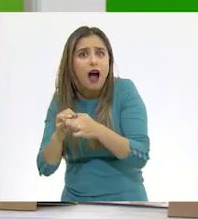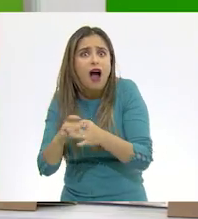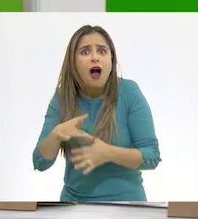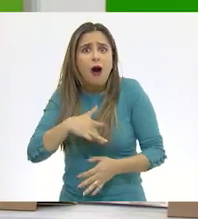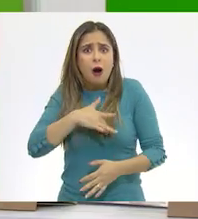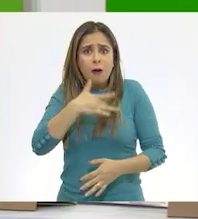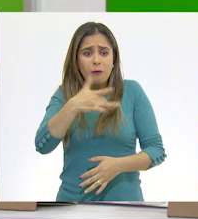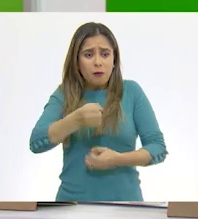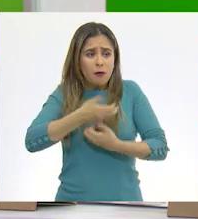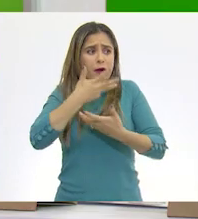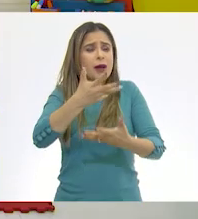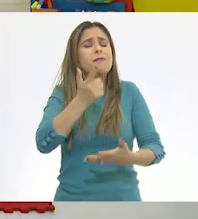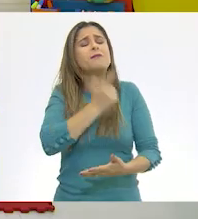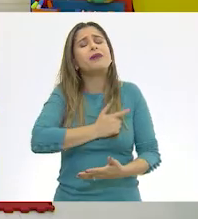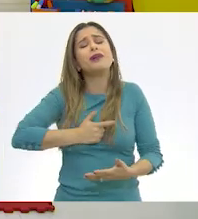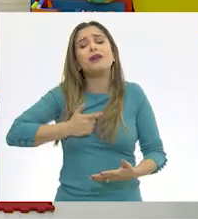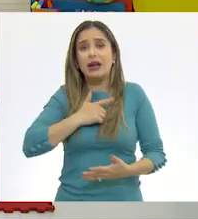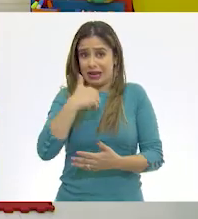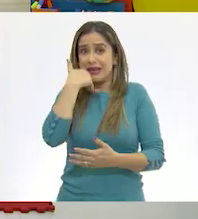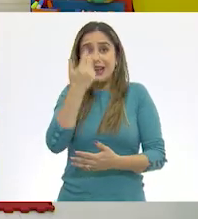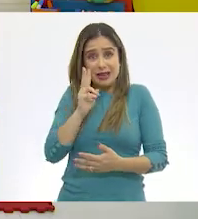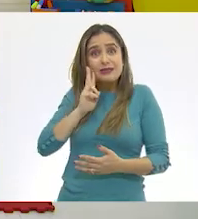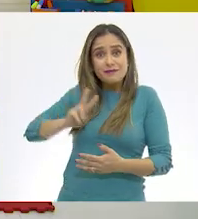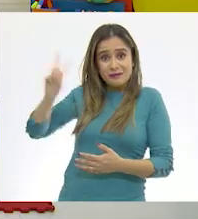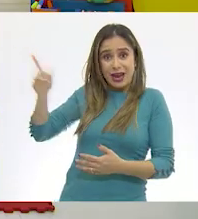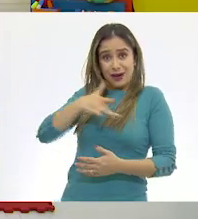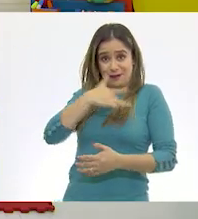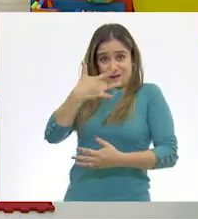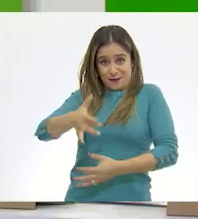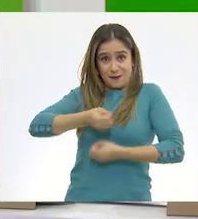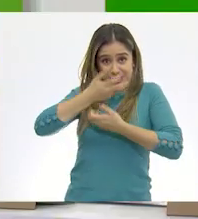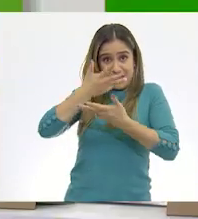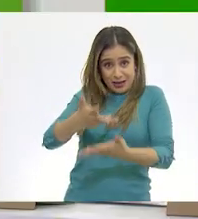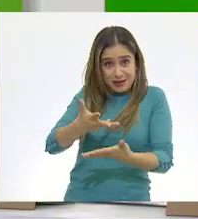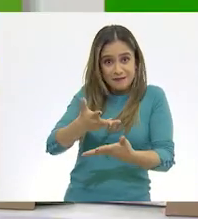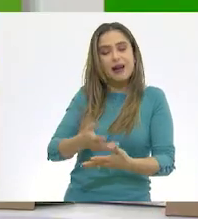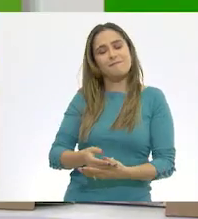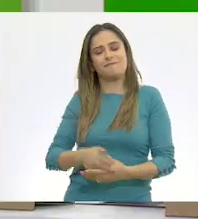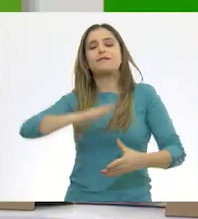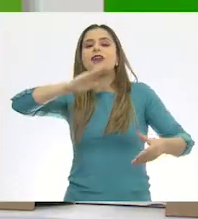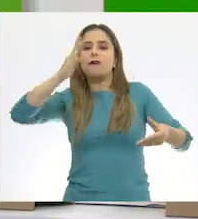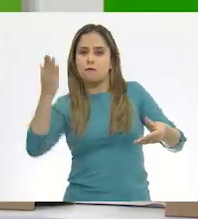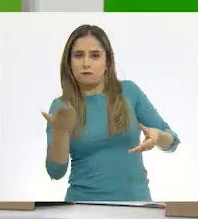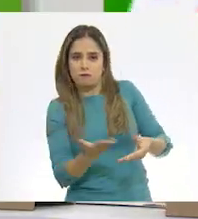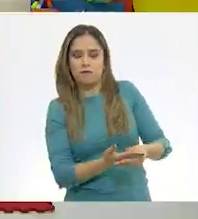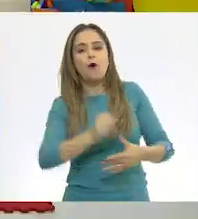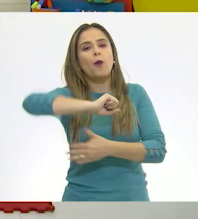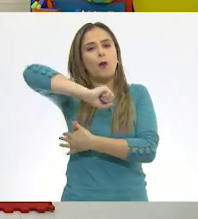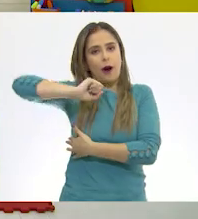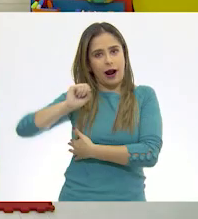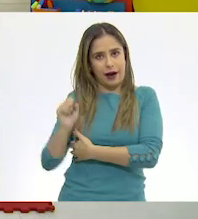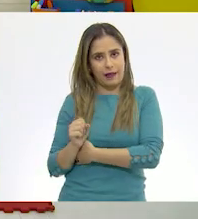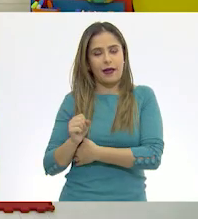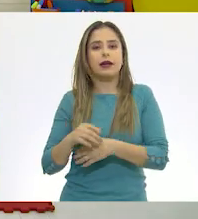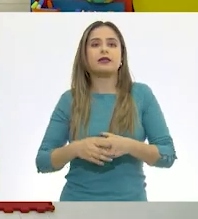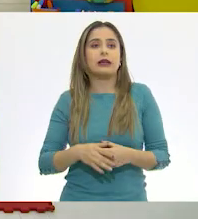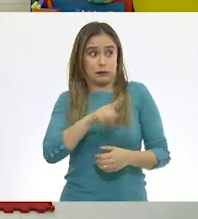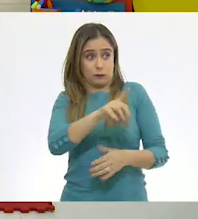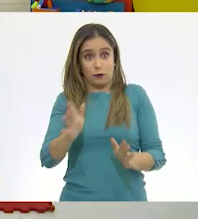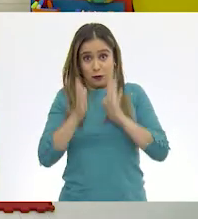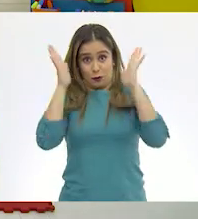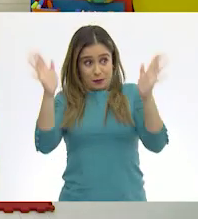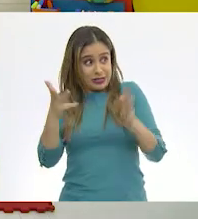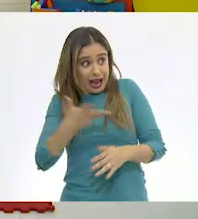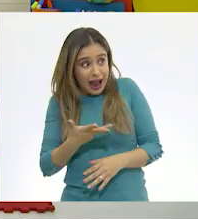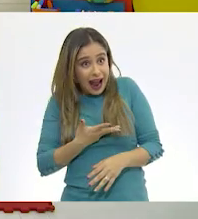¿Quieres conocer algunos? ¡Sí! ¿Vamos a guardar esto? ¿Nos tienes una sorpresa o qué pasa?